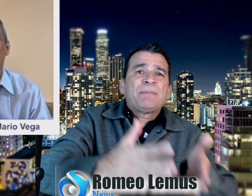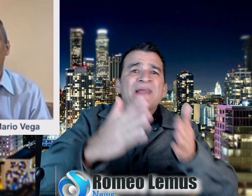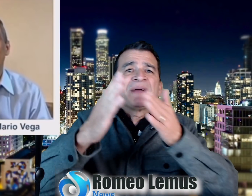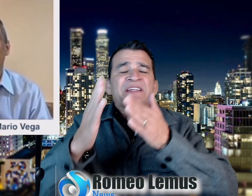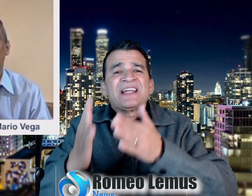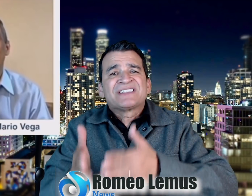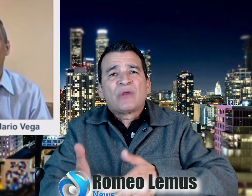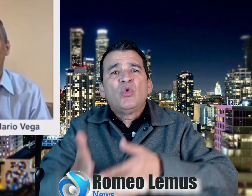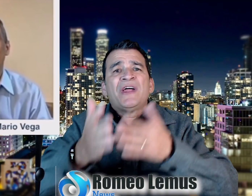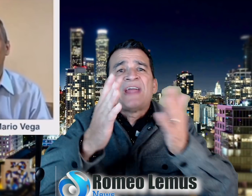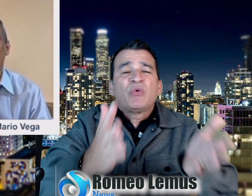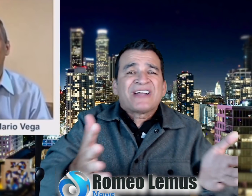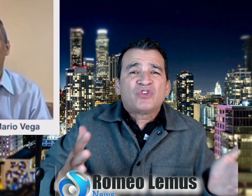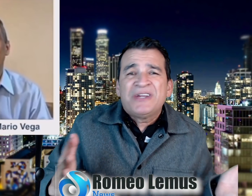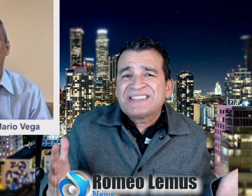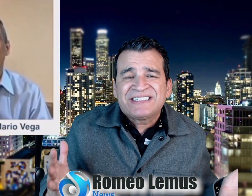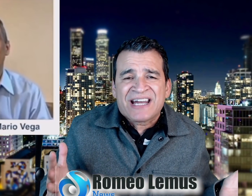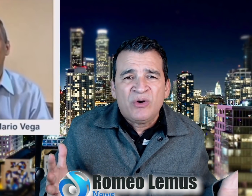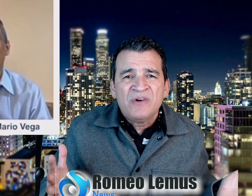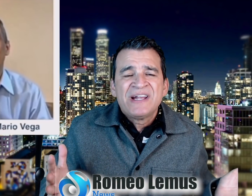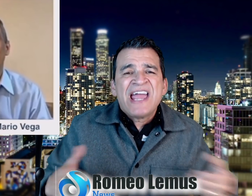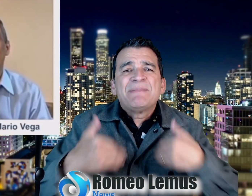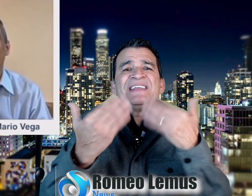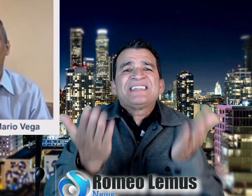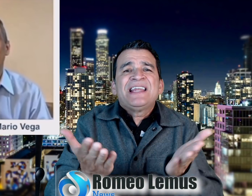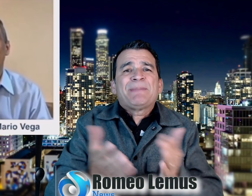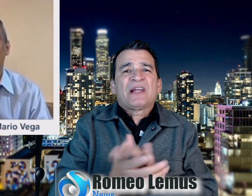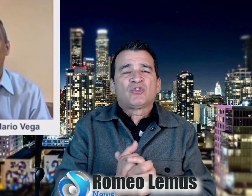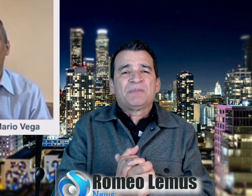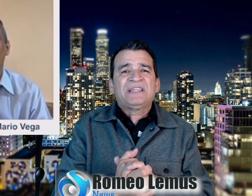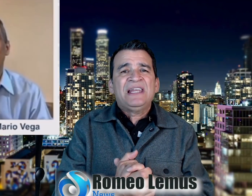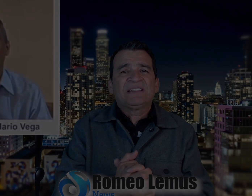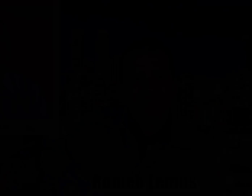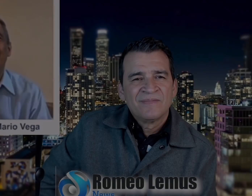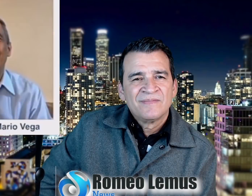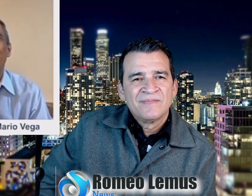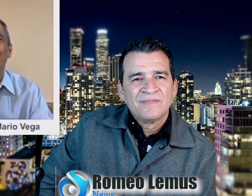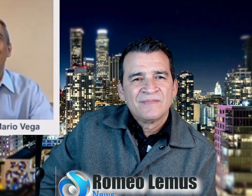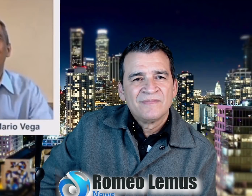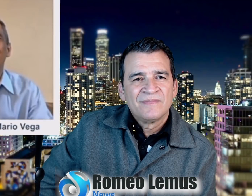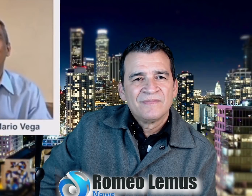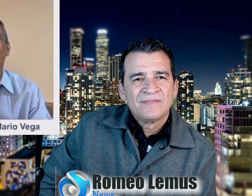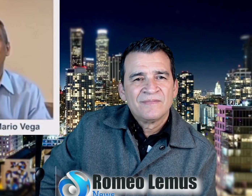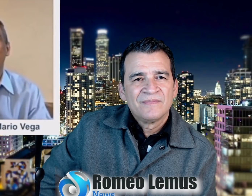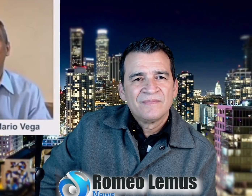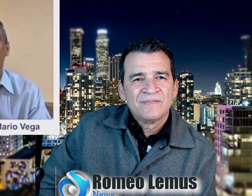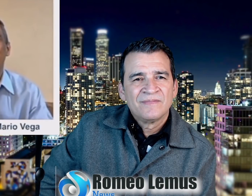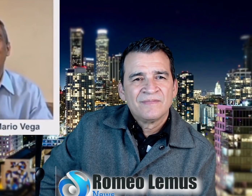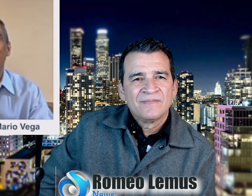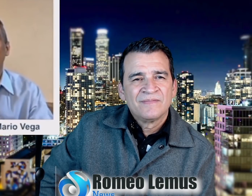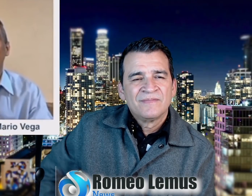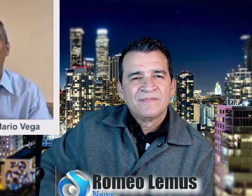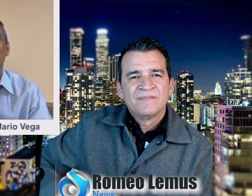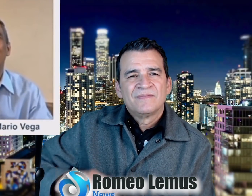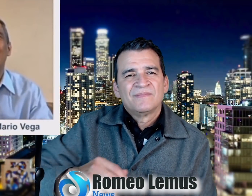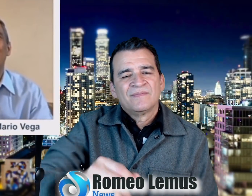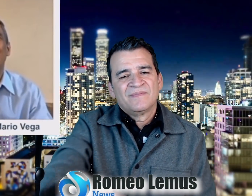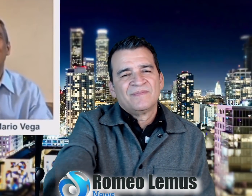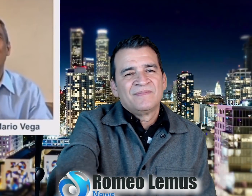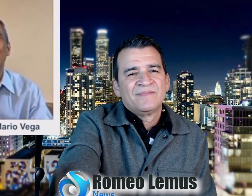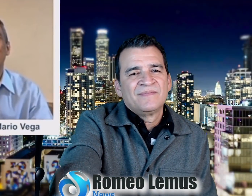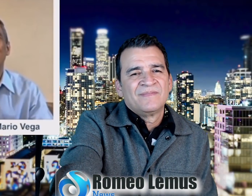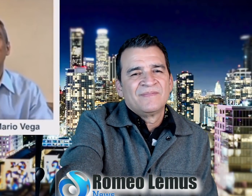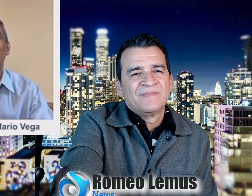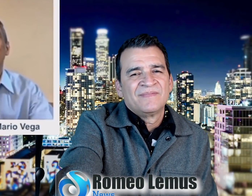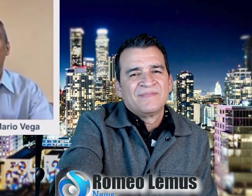escuela para invertir en salud en educación etcétera no en medicina para los hospitales él necesita el dinero y el bitcoin no está subiendo